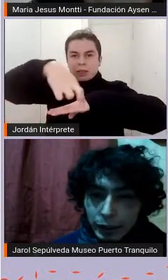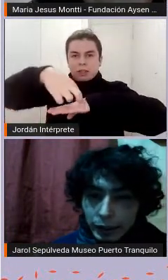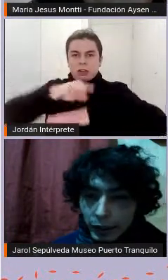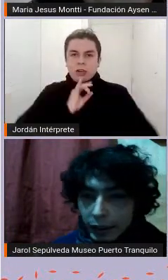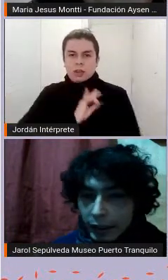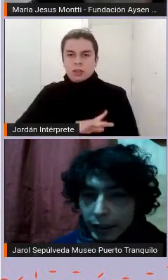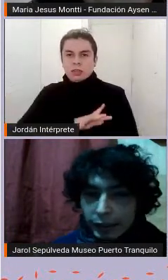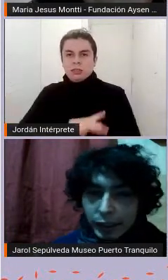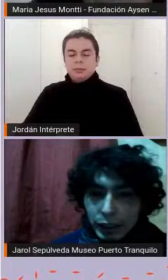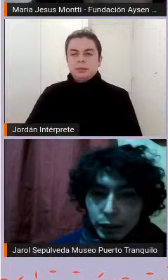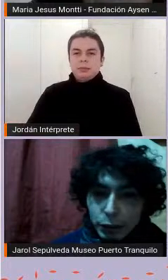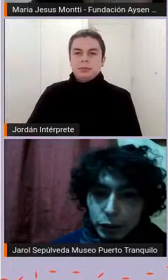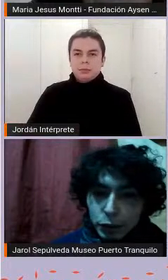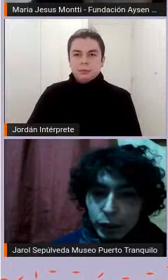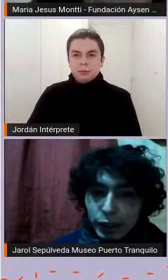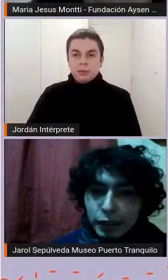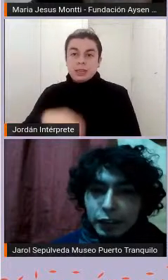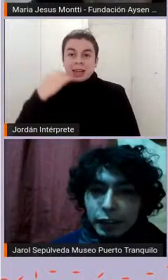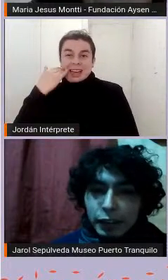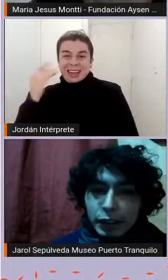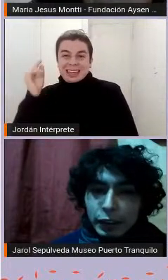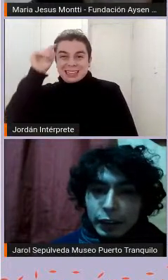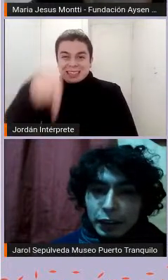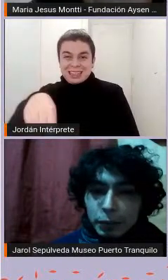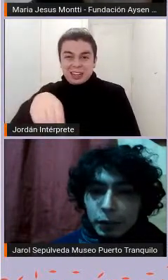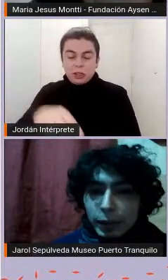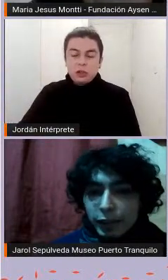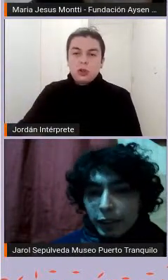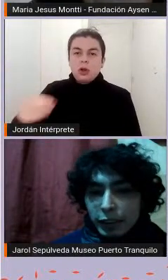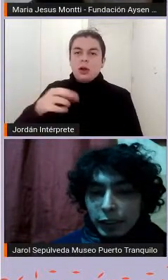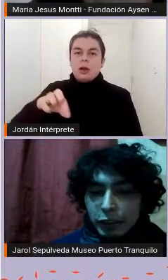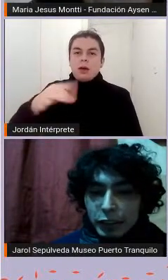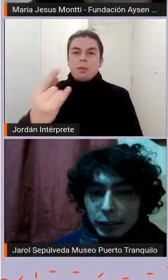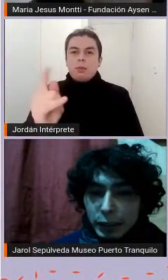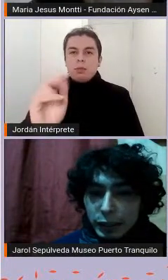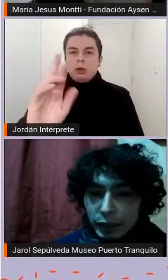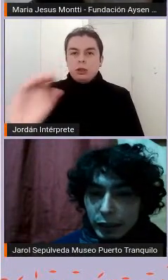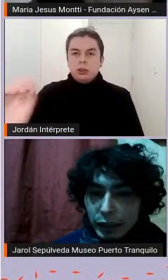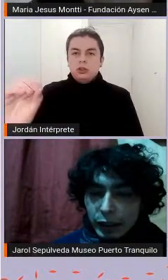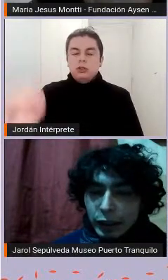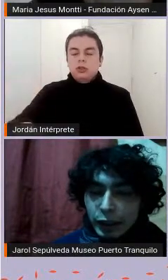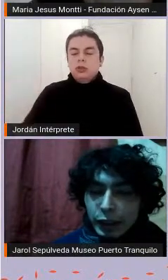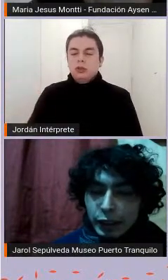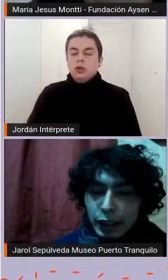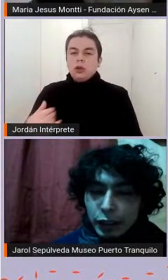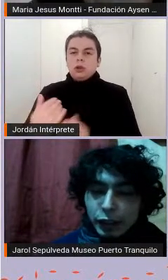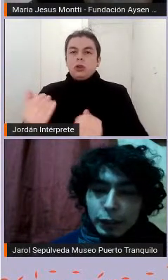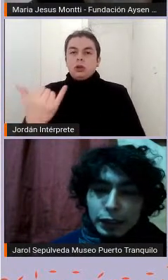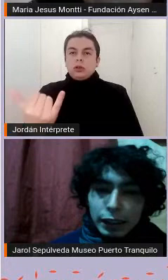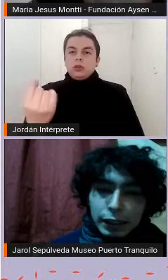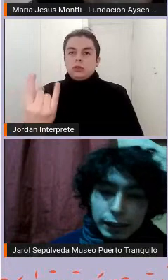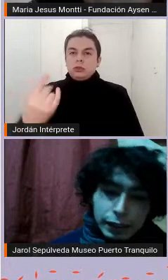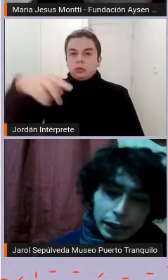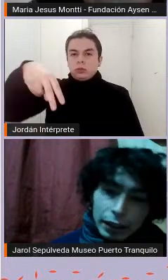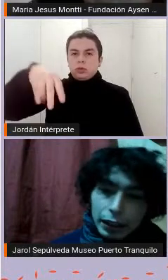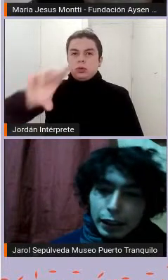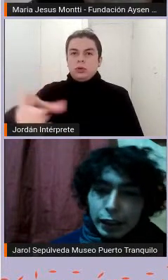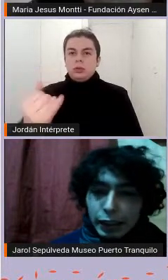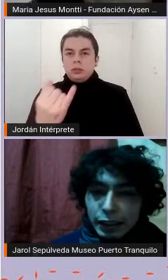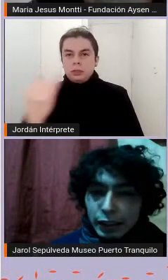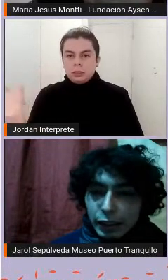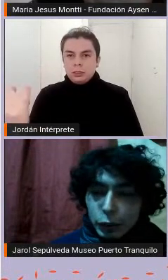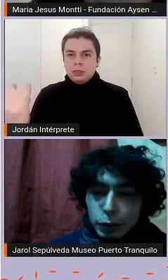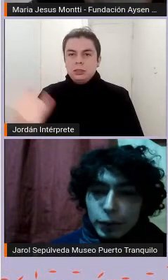Esta imagen ya es casi llegando a Puerto Yungay, donde va el resto del equipo para hacer entrega finalmente de la osamenta al